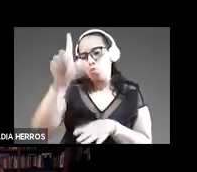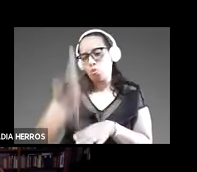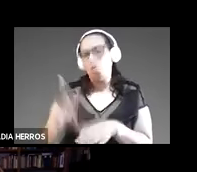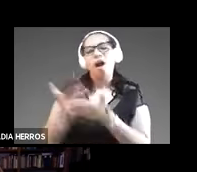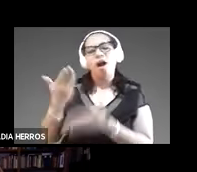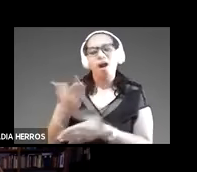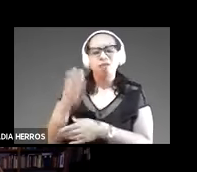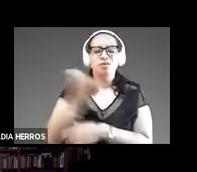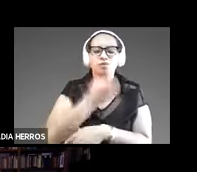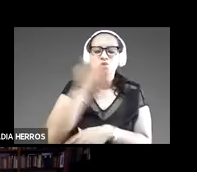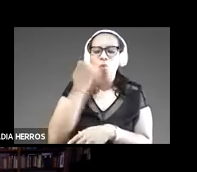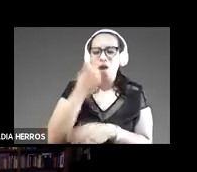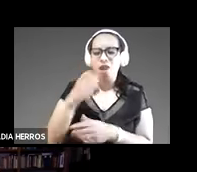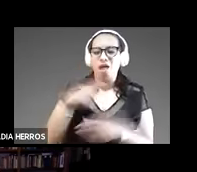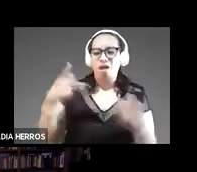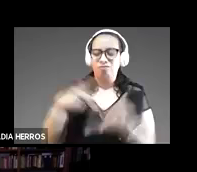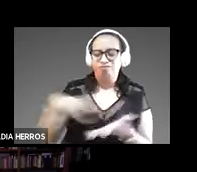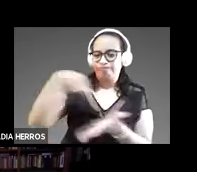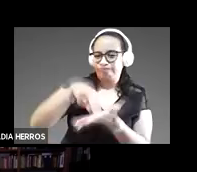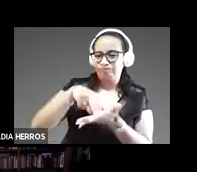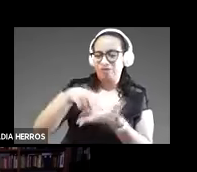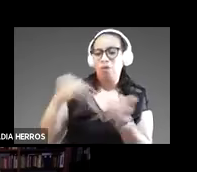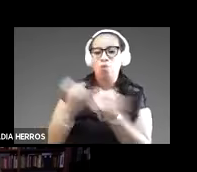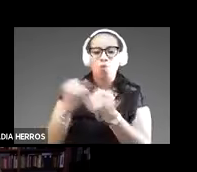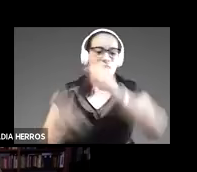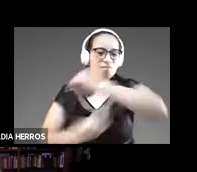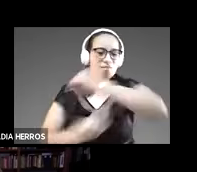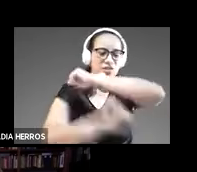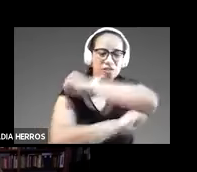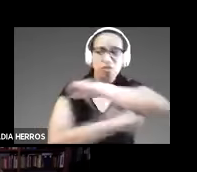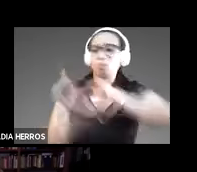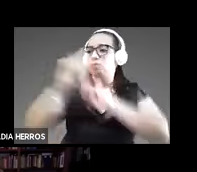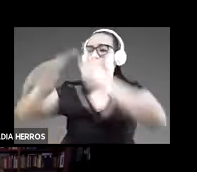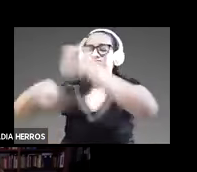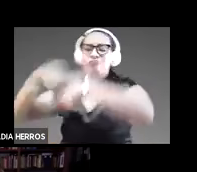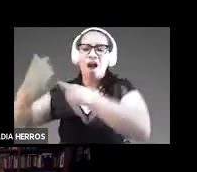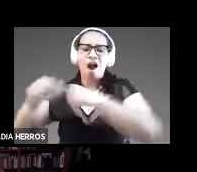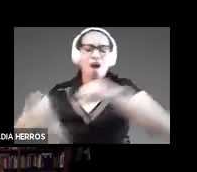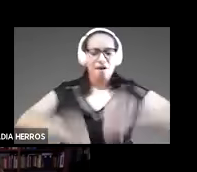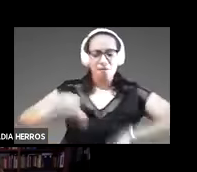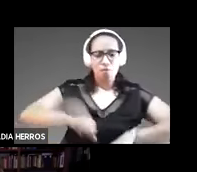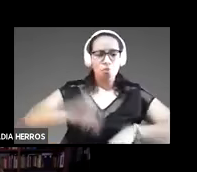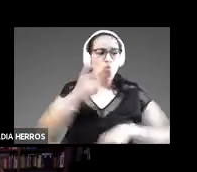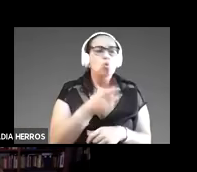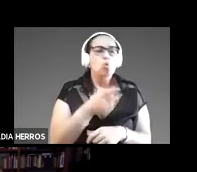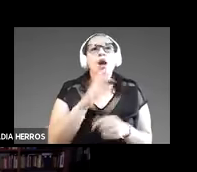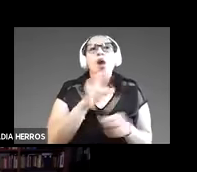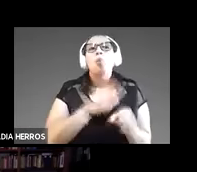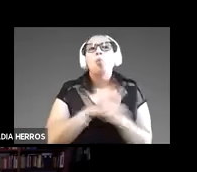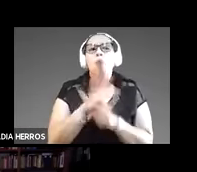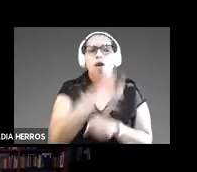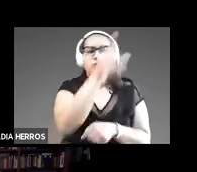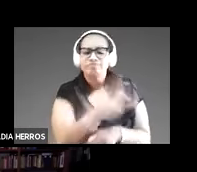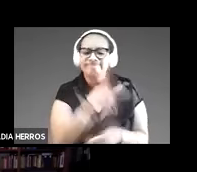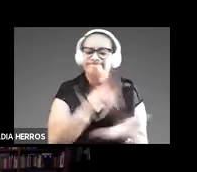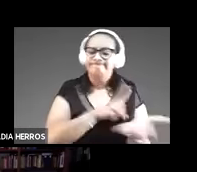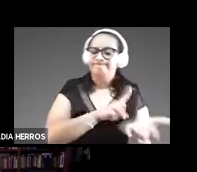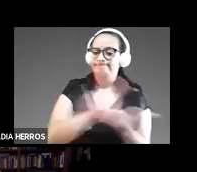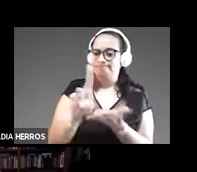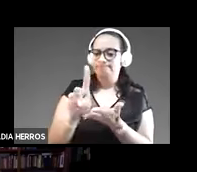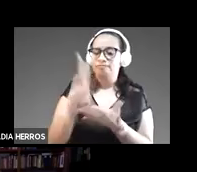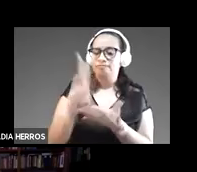presenciales, y pilares cuando vas a una de las actividades, tú te vuelves un sujeto de derechos y un sujeto con la posibilidad de